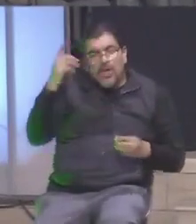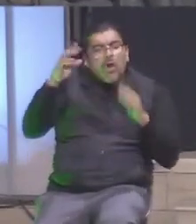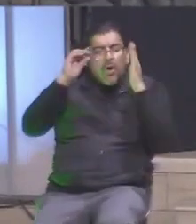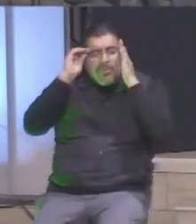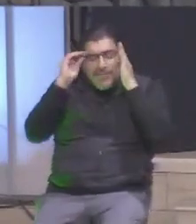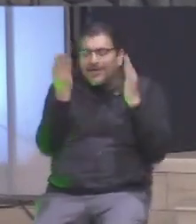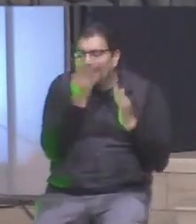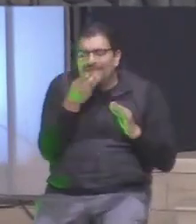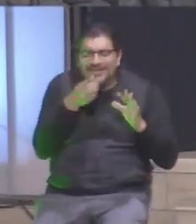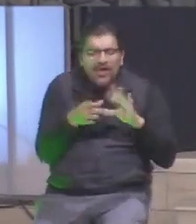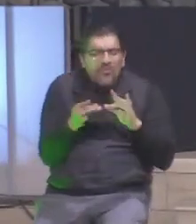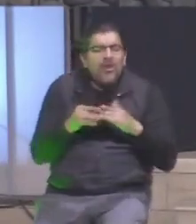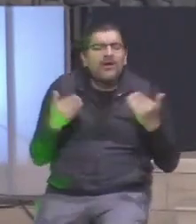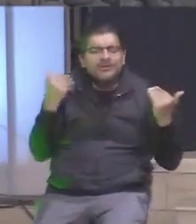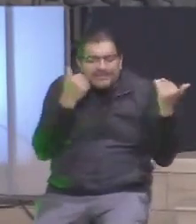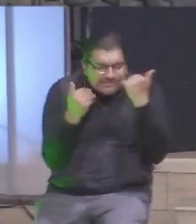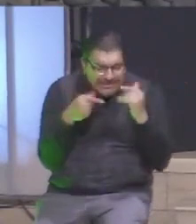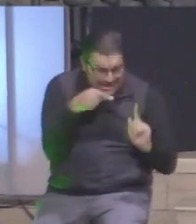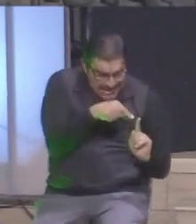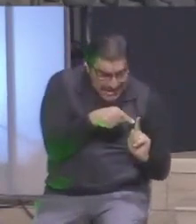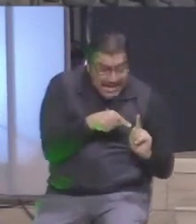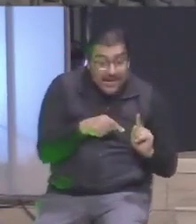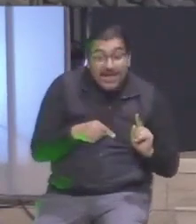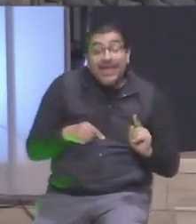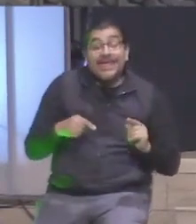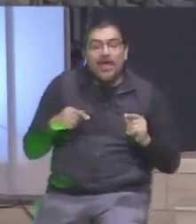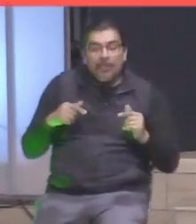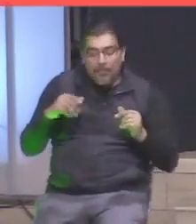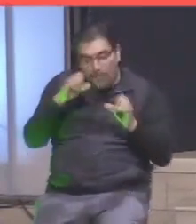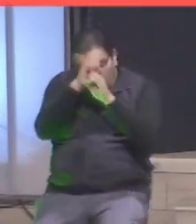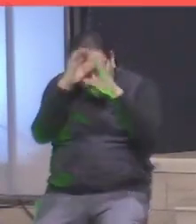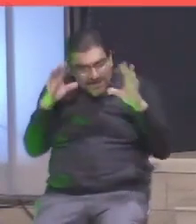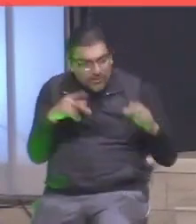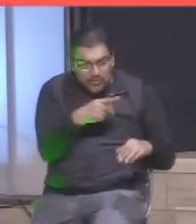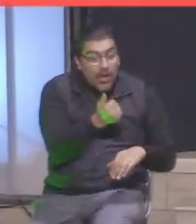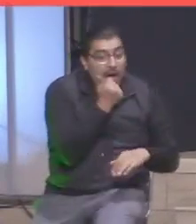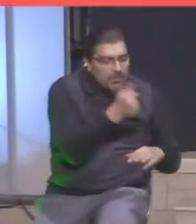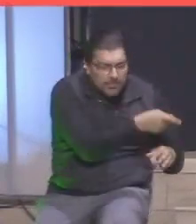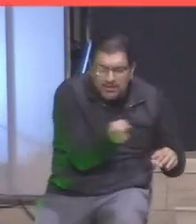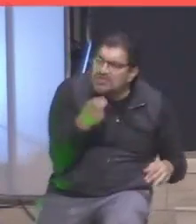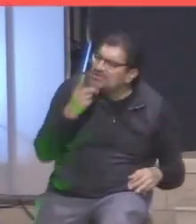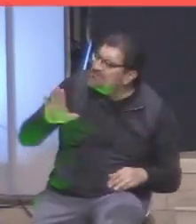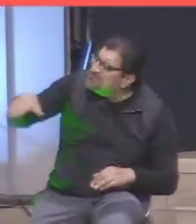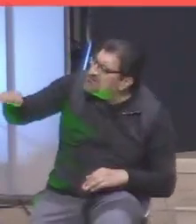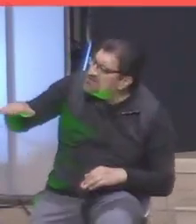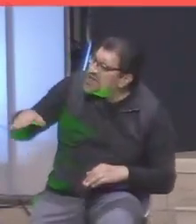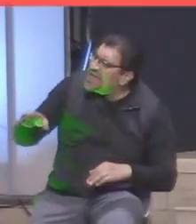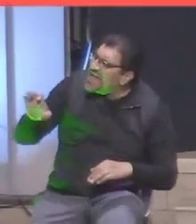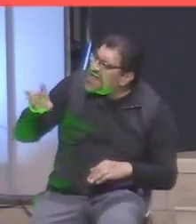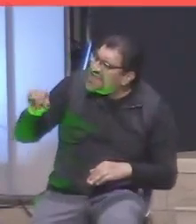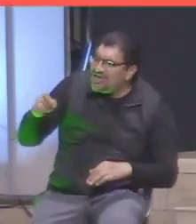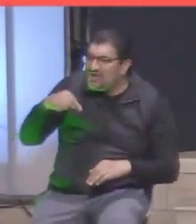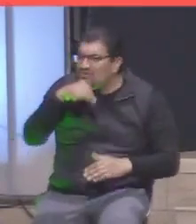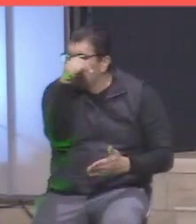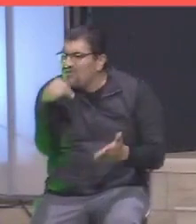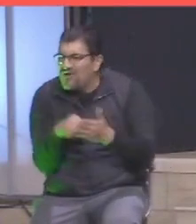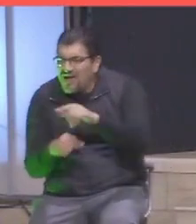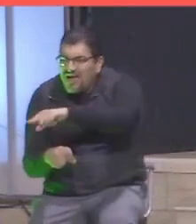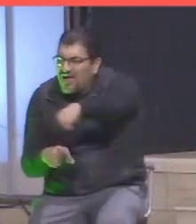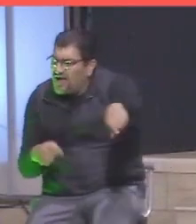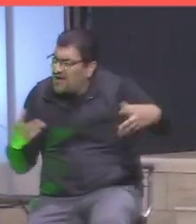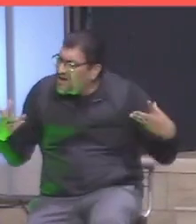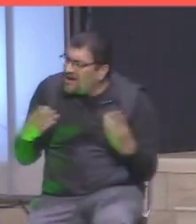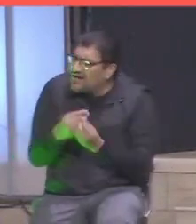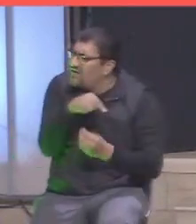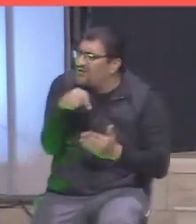dice el versículo un los hijos de los Profetas dijeron a Eliseo he aquí el lugar en que moramos contigo